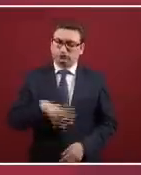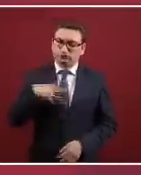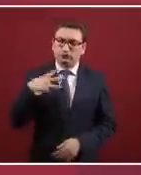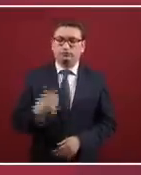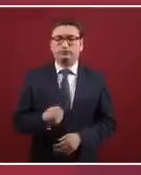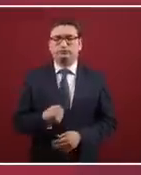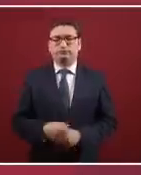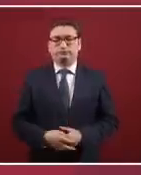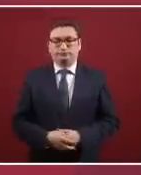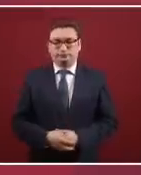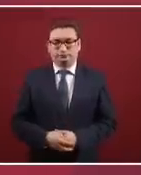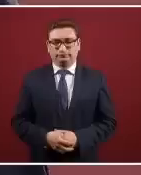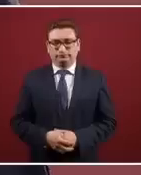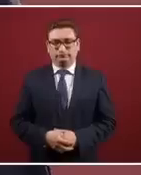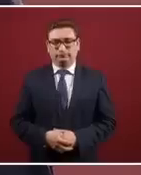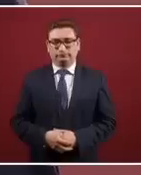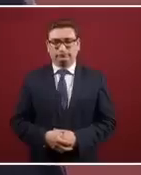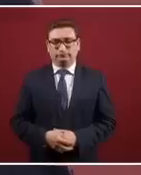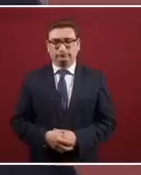y